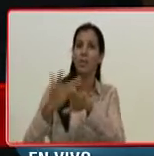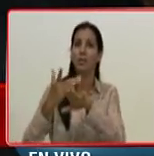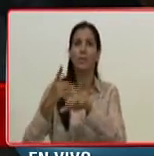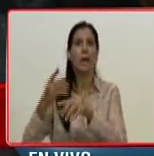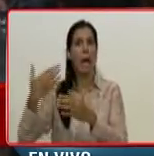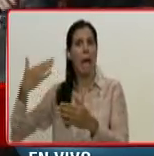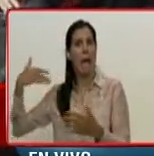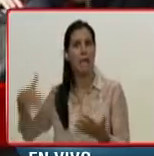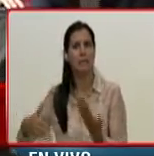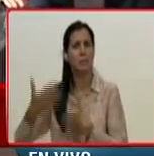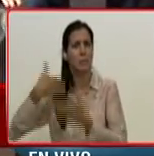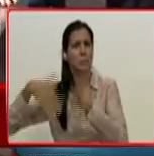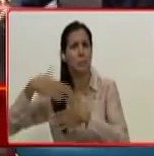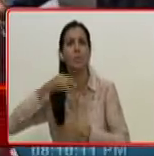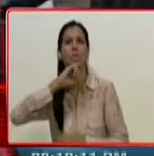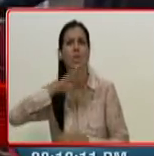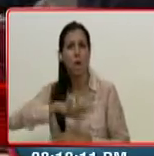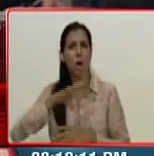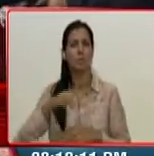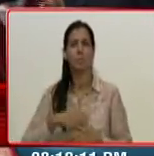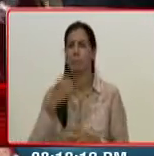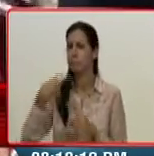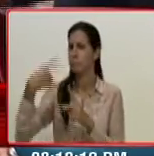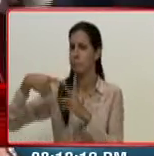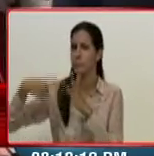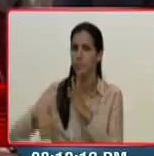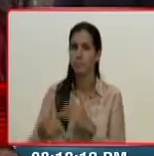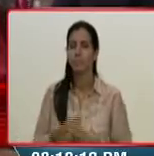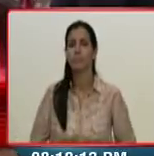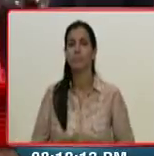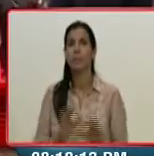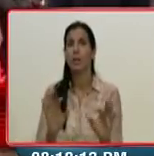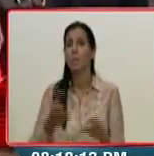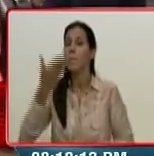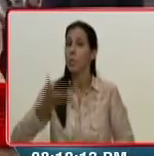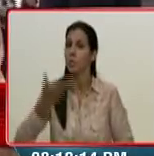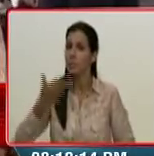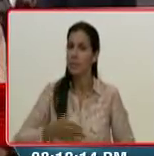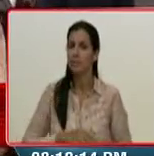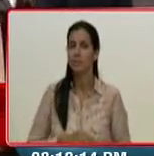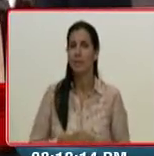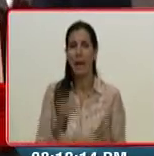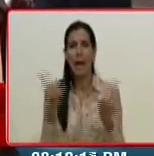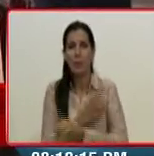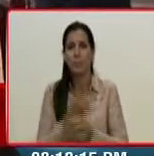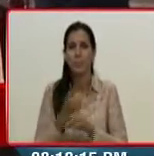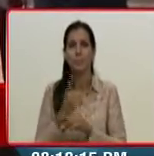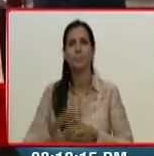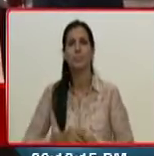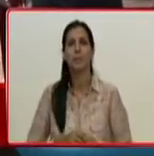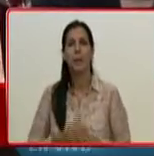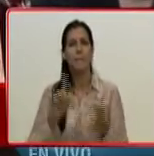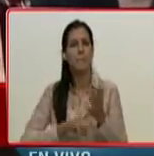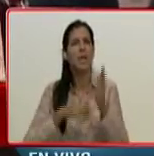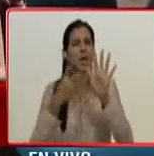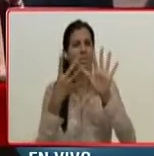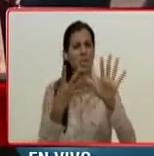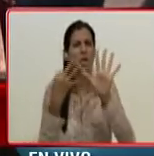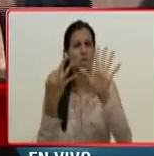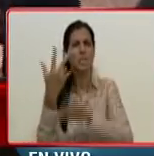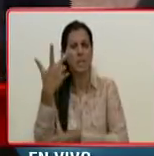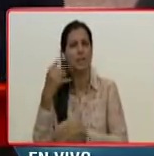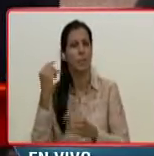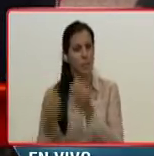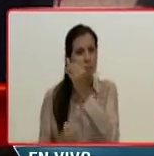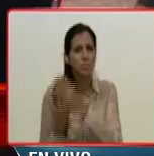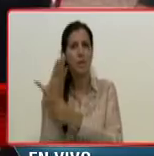acontecimientos históricos que tuvieron hitos significativos. El juramento al Samán de Güera en 1983, la creación del